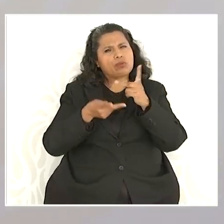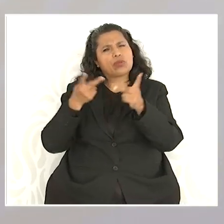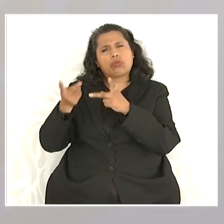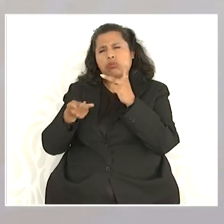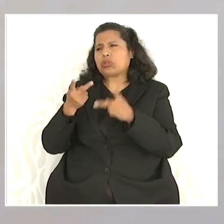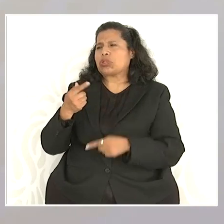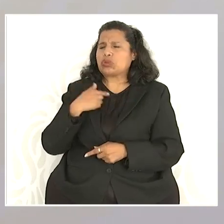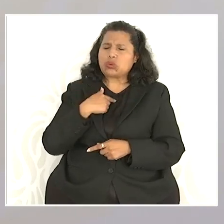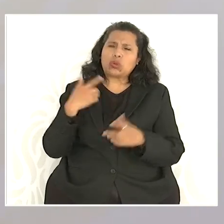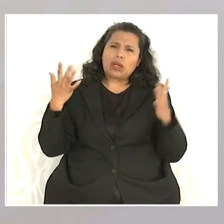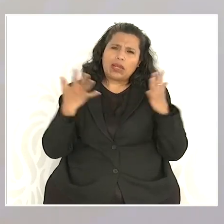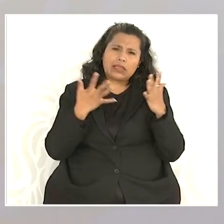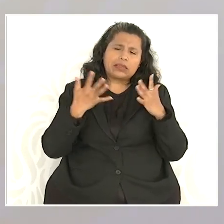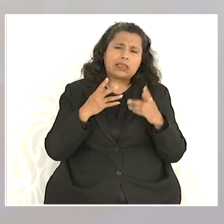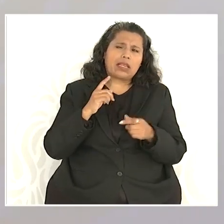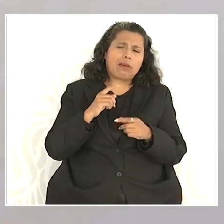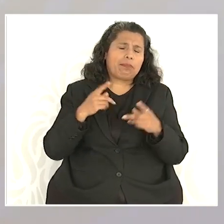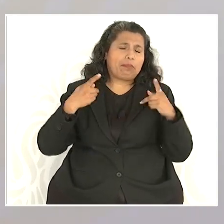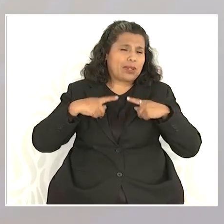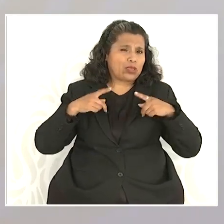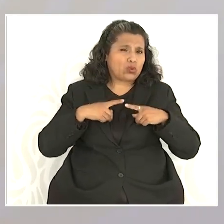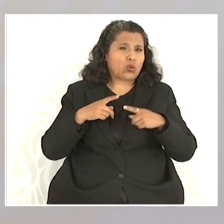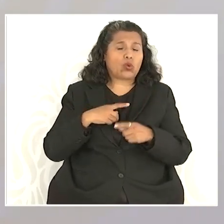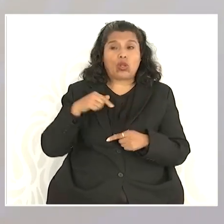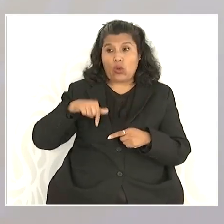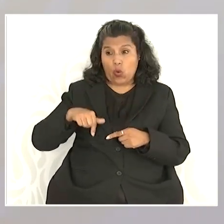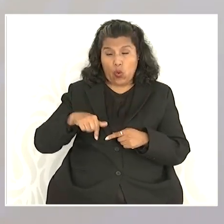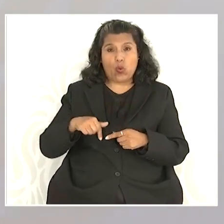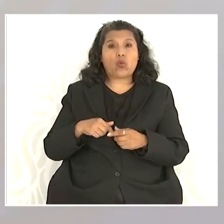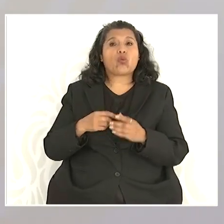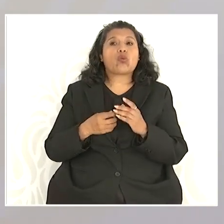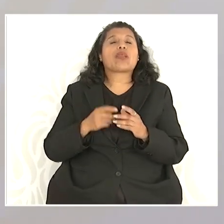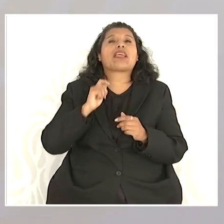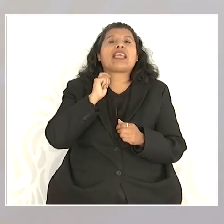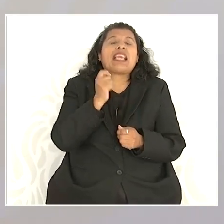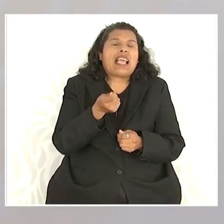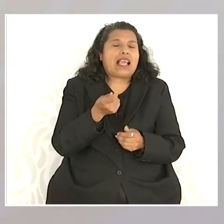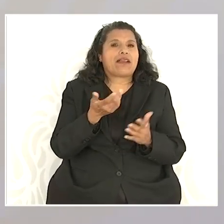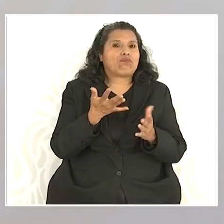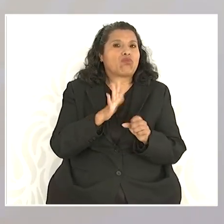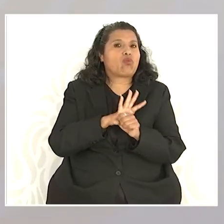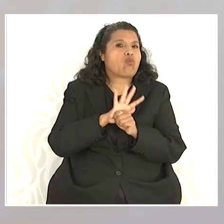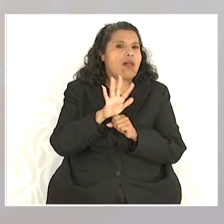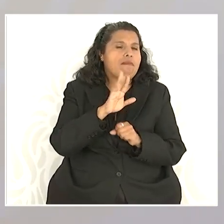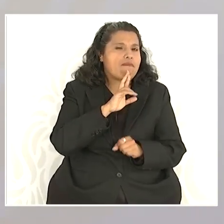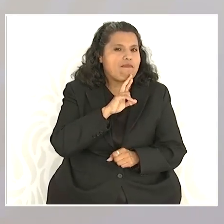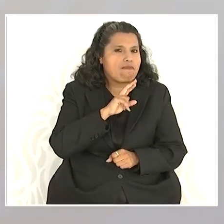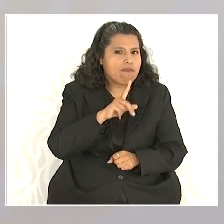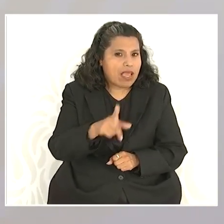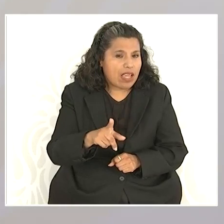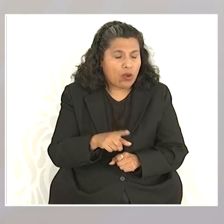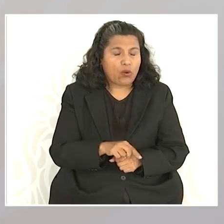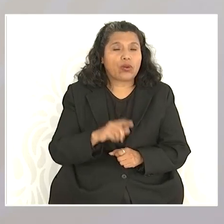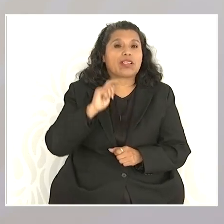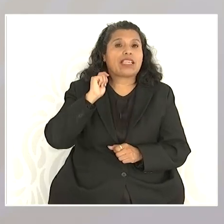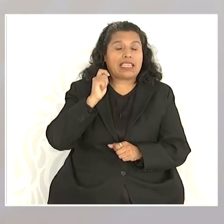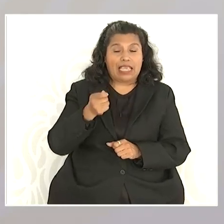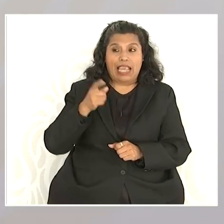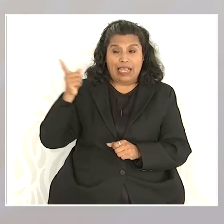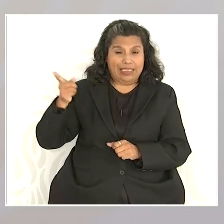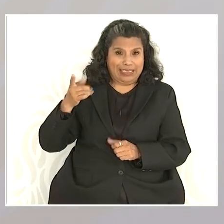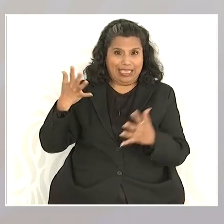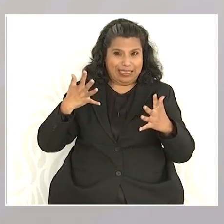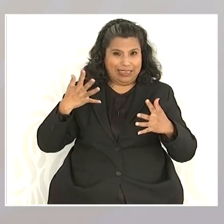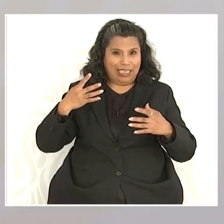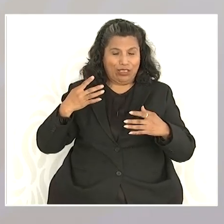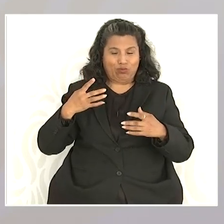pública, y lo hago aquí nuevamente. ¿Qué es mejor? ¿Que a los ministros de la Suprema